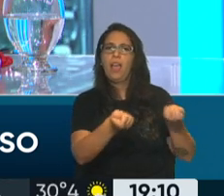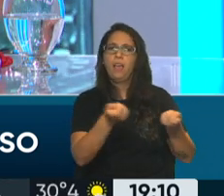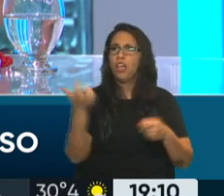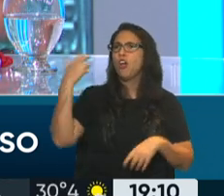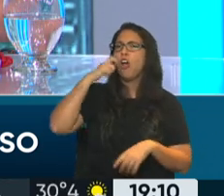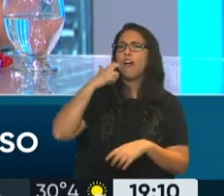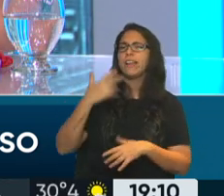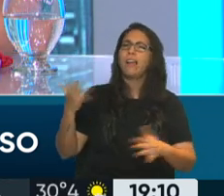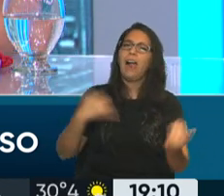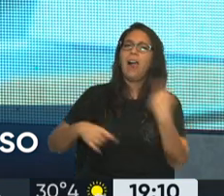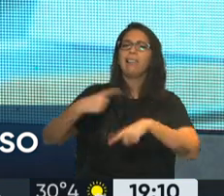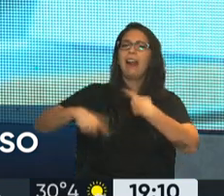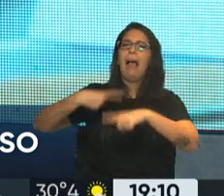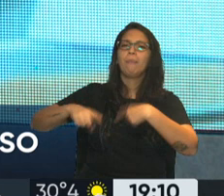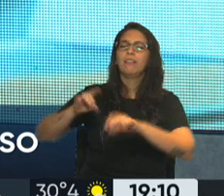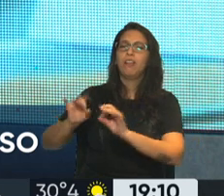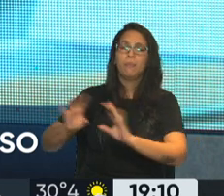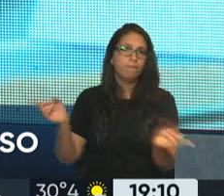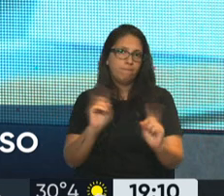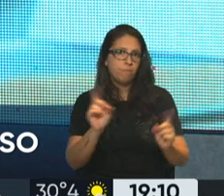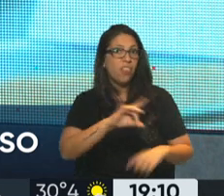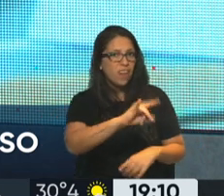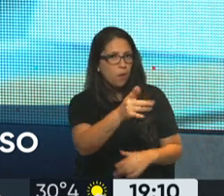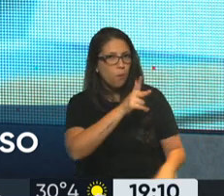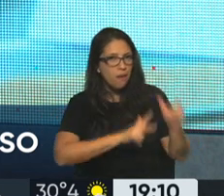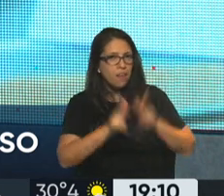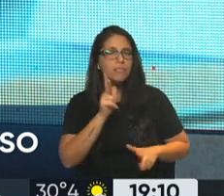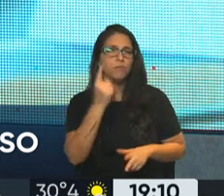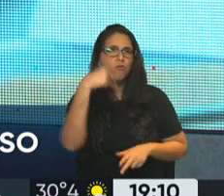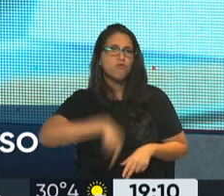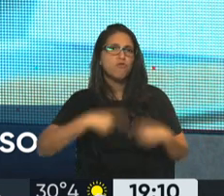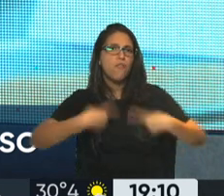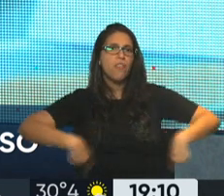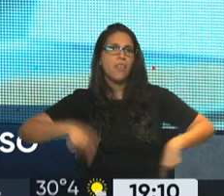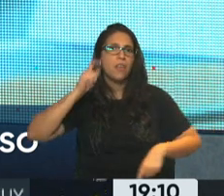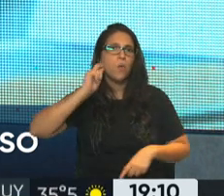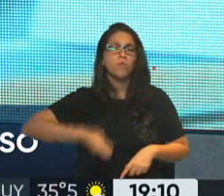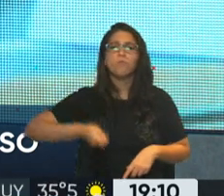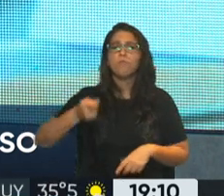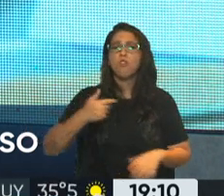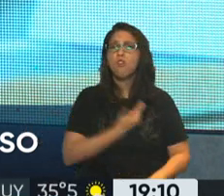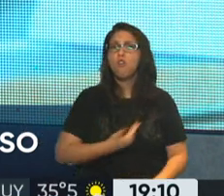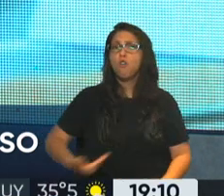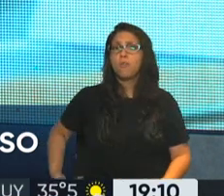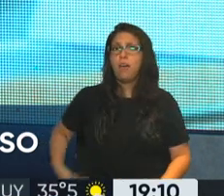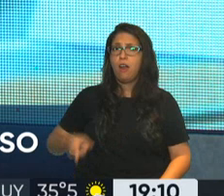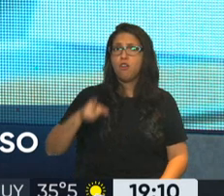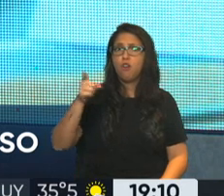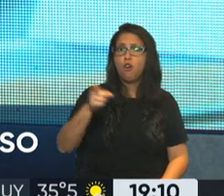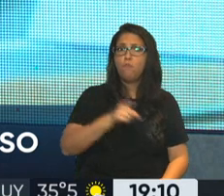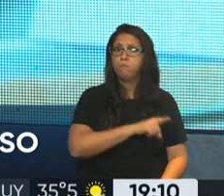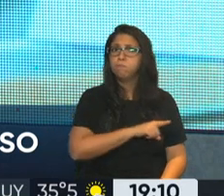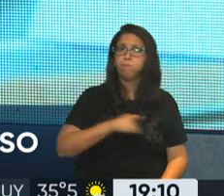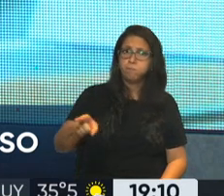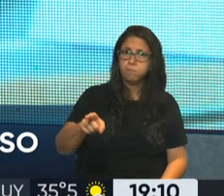escribanía justamente eh Me decí el dnu y hoy una novedad judicial porque el gobierno apeló el fallo de los Ju en lo contencioso administrativo